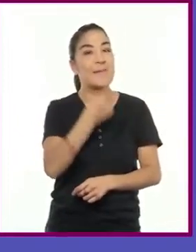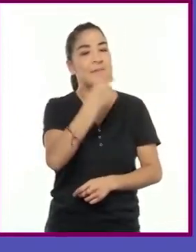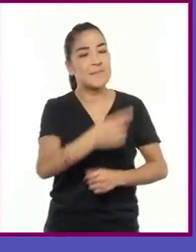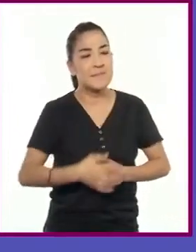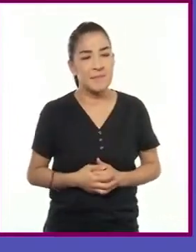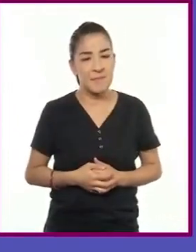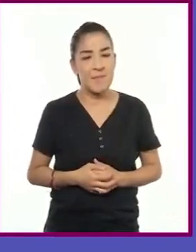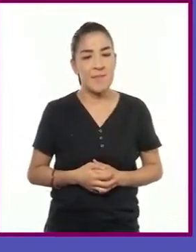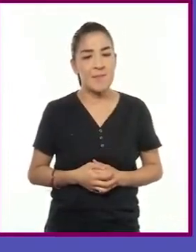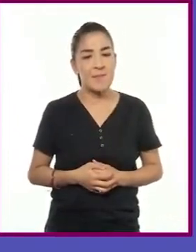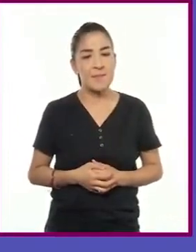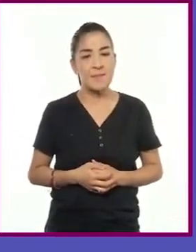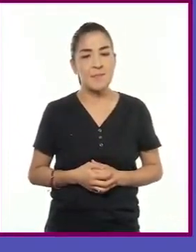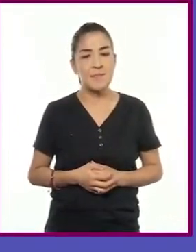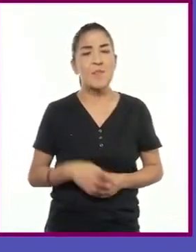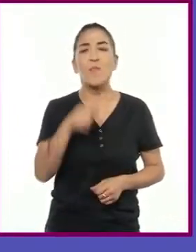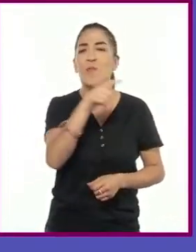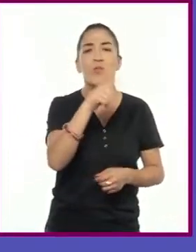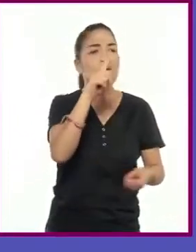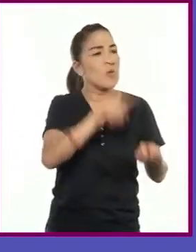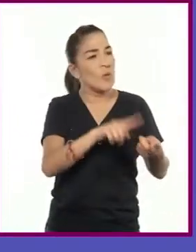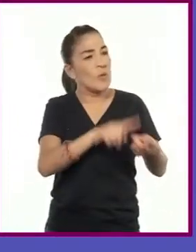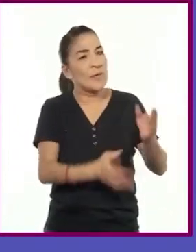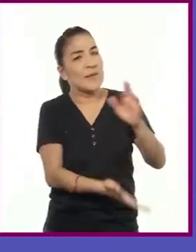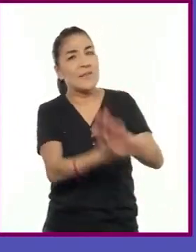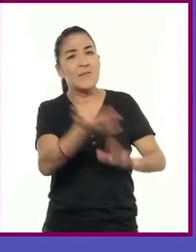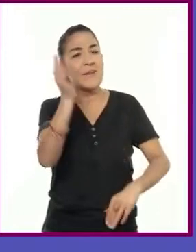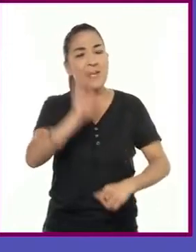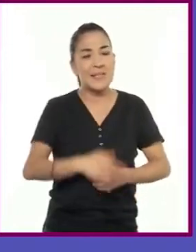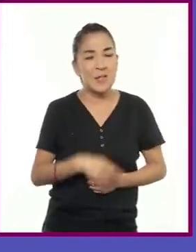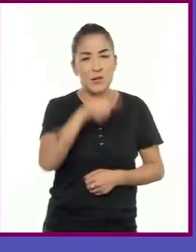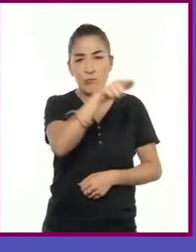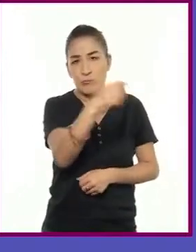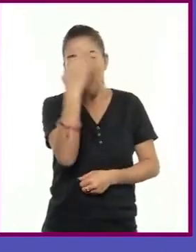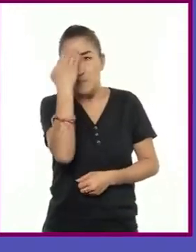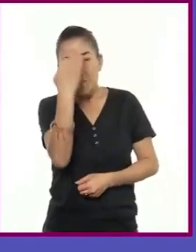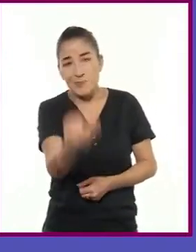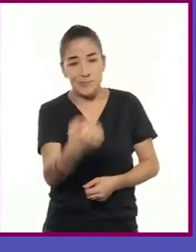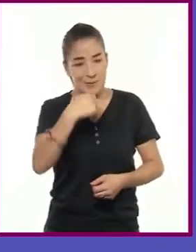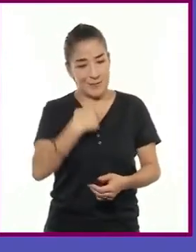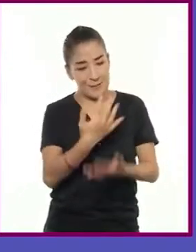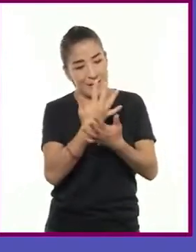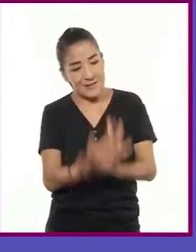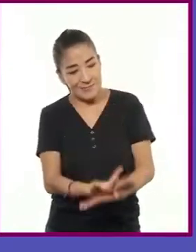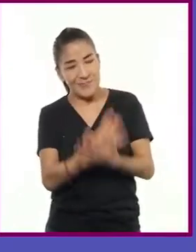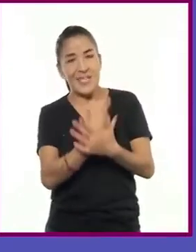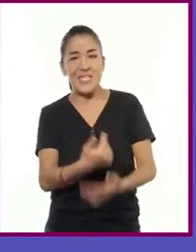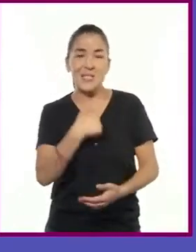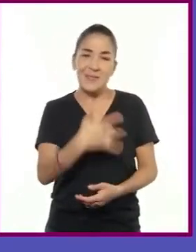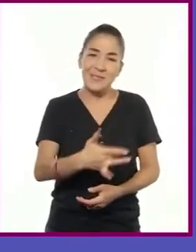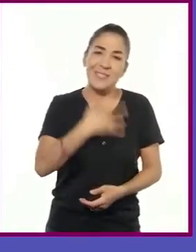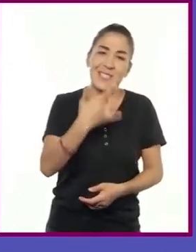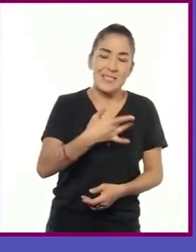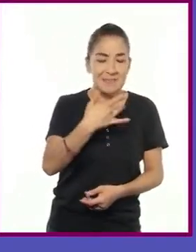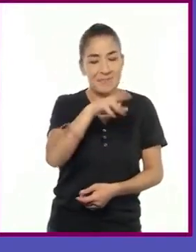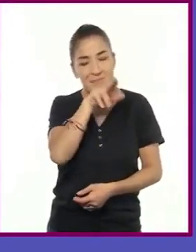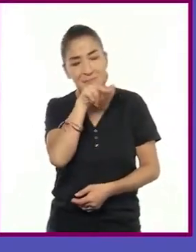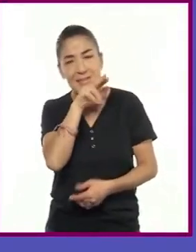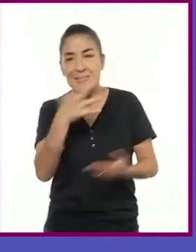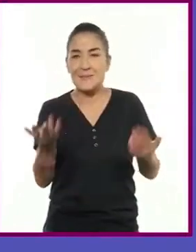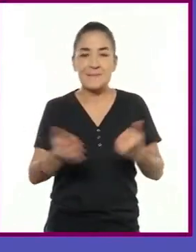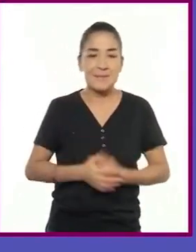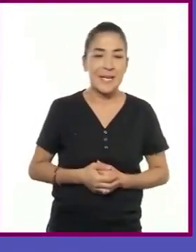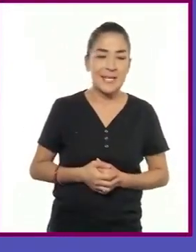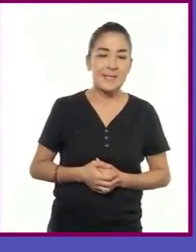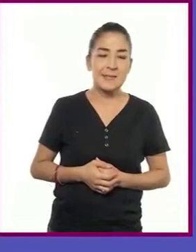qué os habéis detenido, señor mío? Que vuestra tardanza me ha puesto en gran congoja y sobresalto. Mi